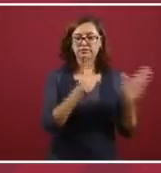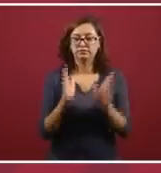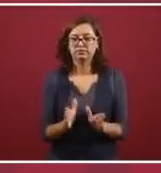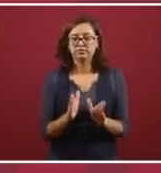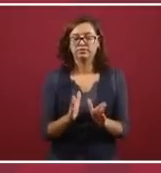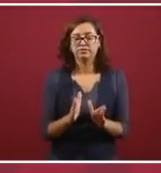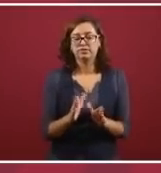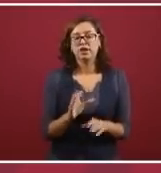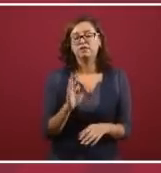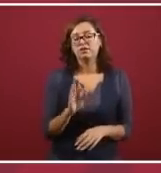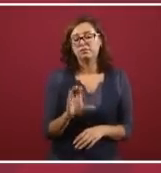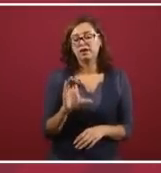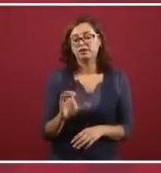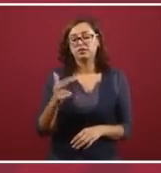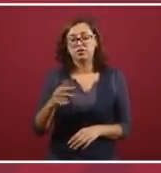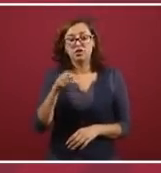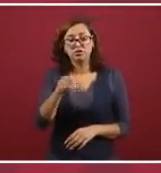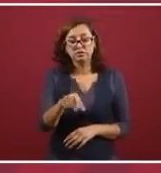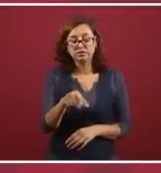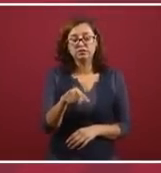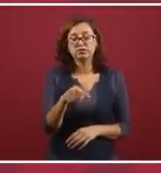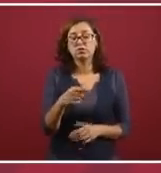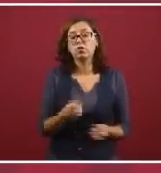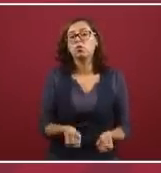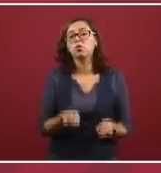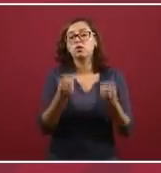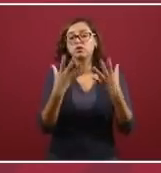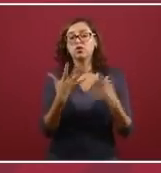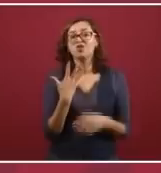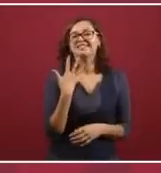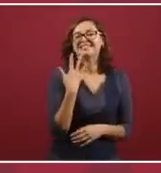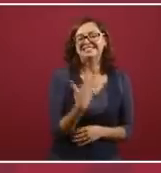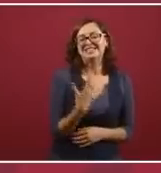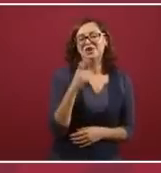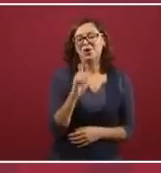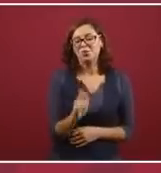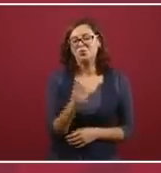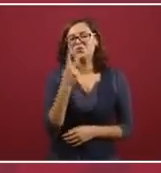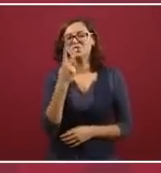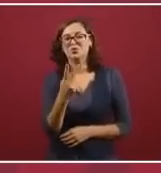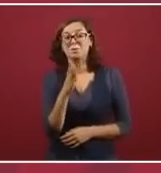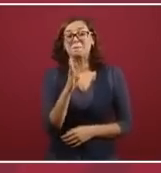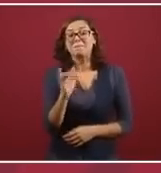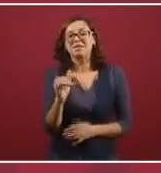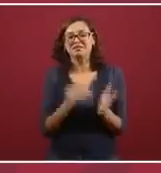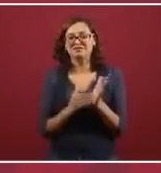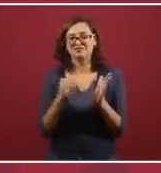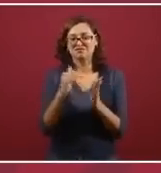El presidente Calderón la dejó en 5.2 billones,